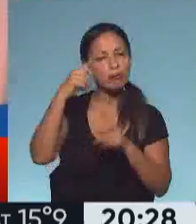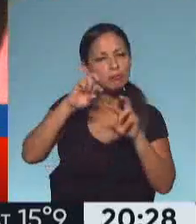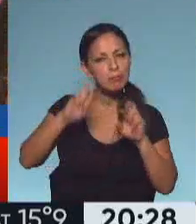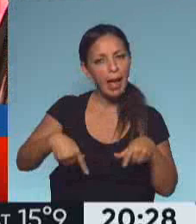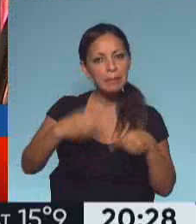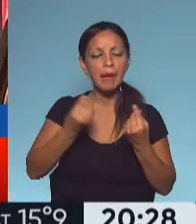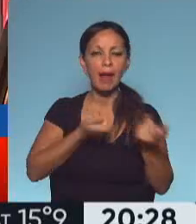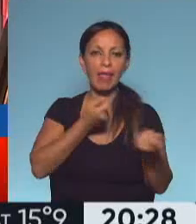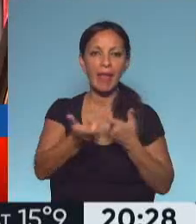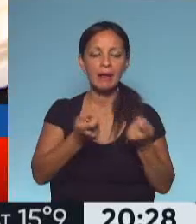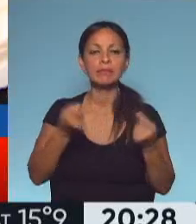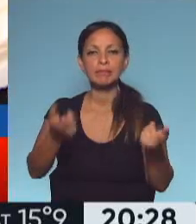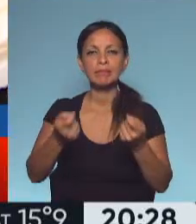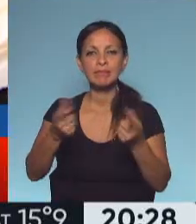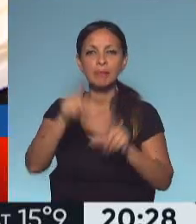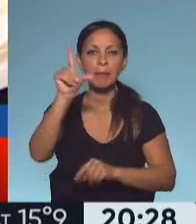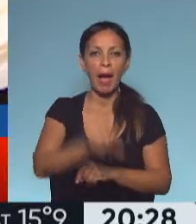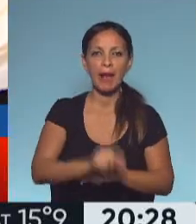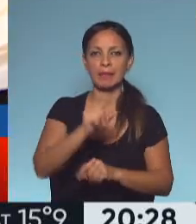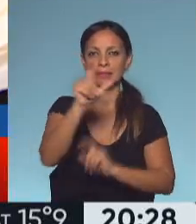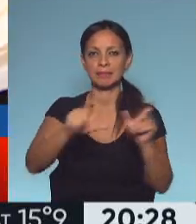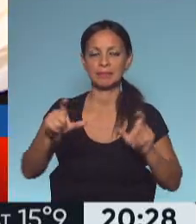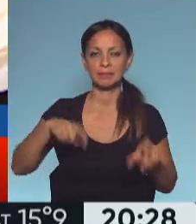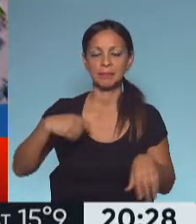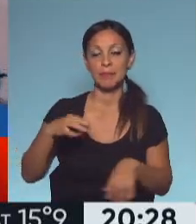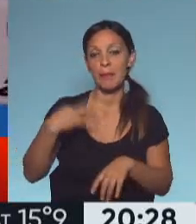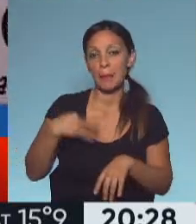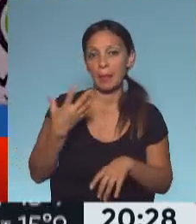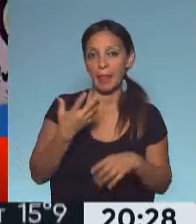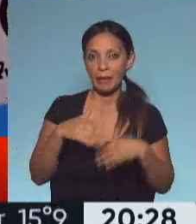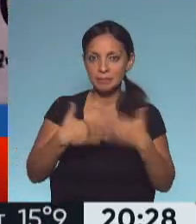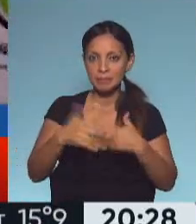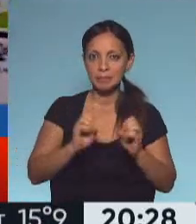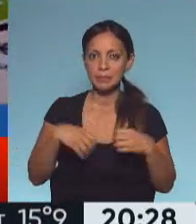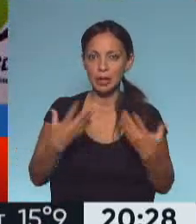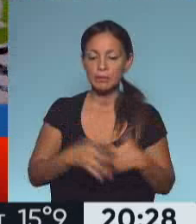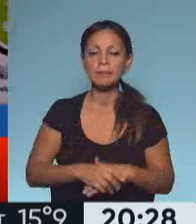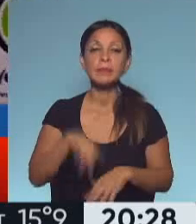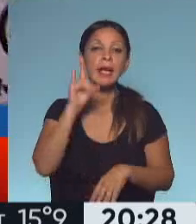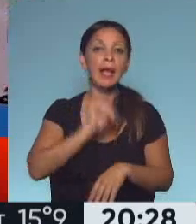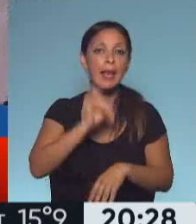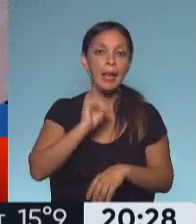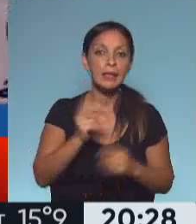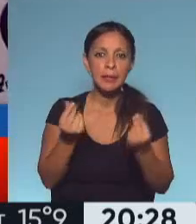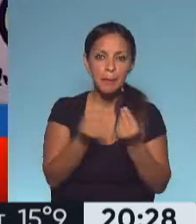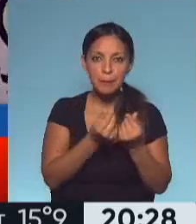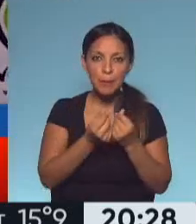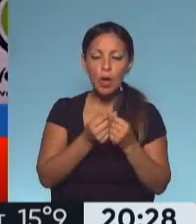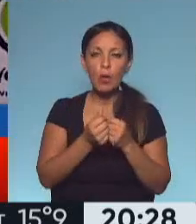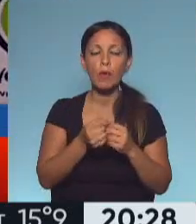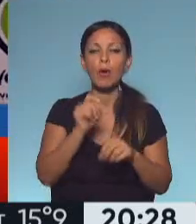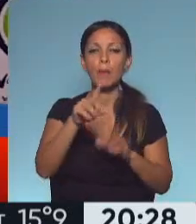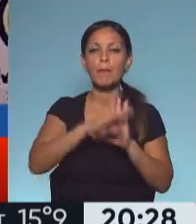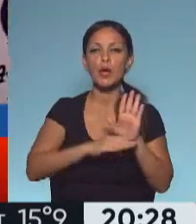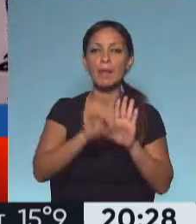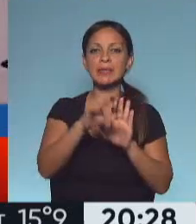mejorar la calidad de vida de todos los habitantes. Bueno, la leche en polvo la estamos entregando dentro del programa que se llama Un Vaso de Leche por